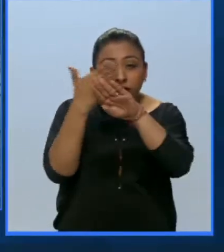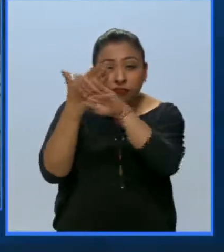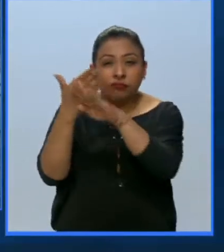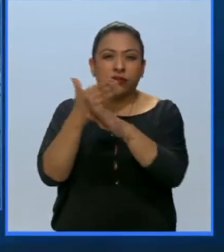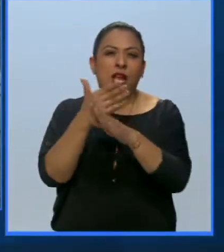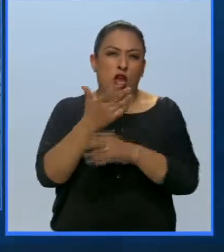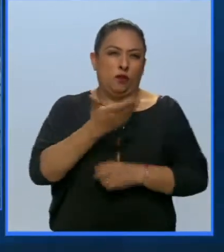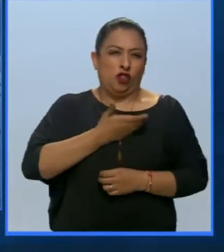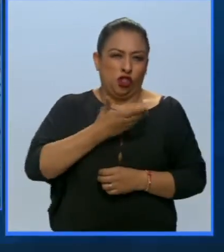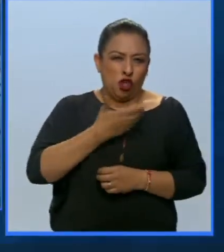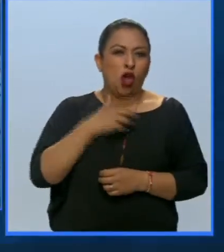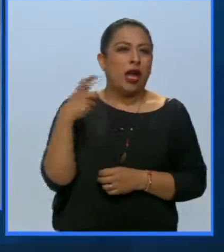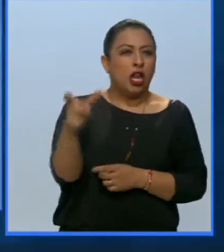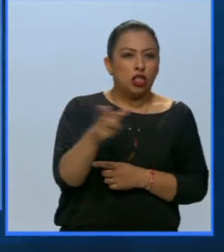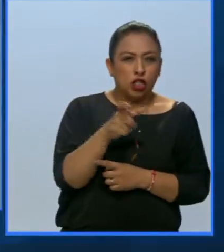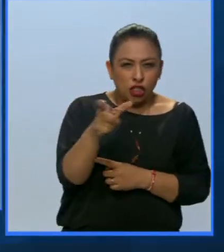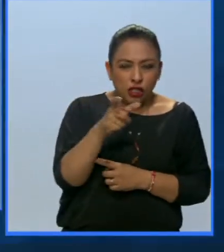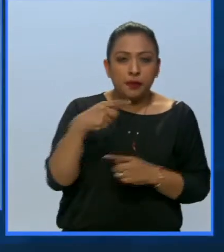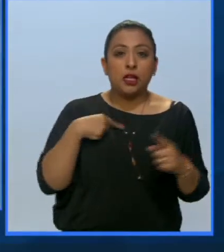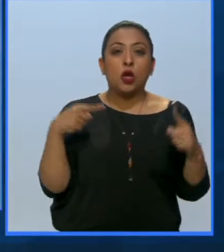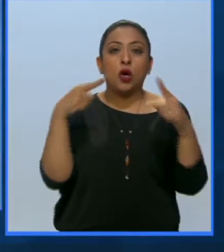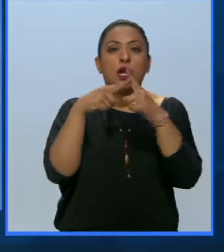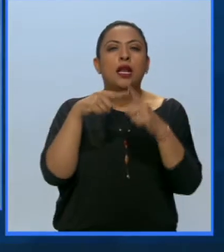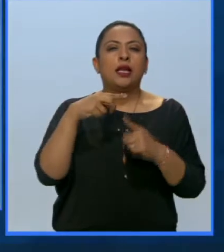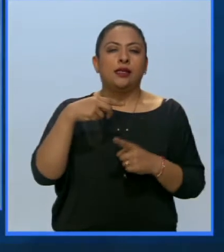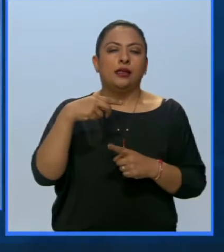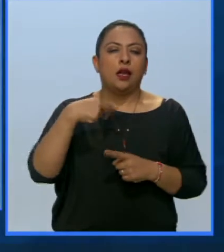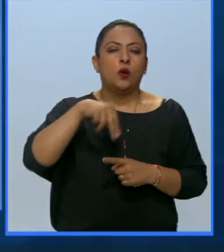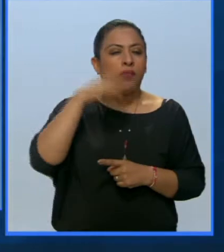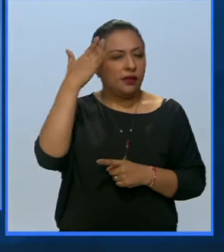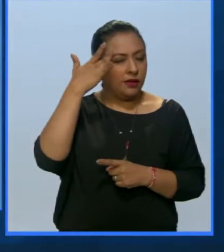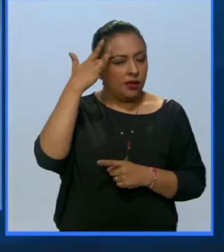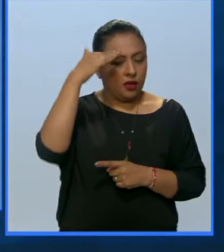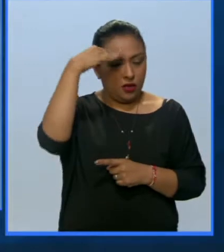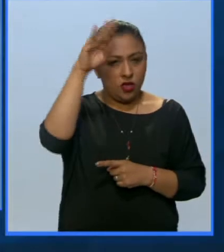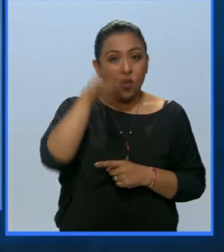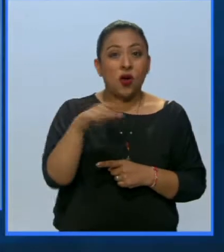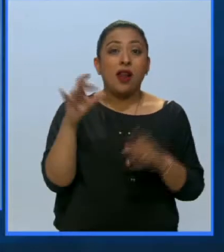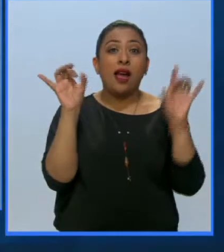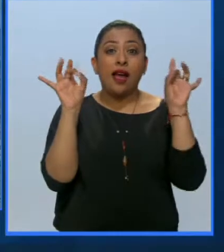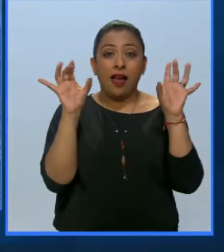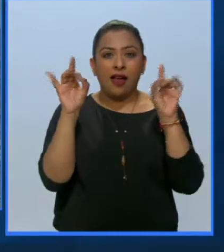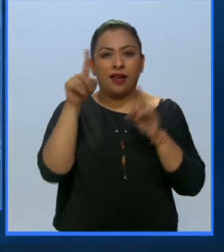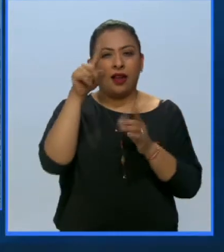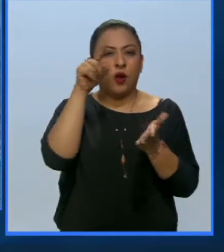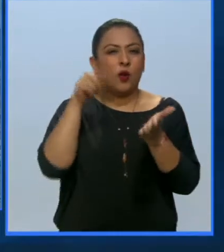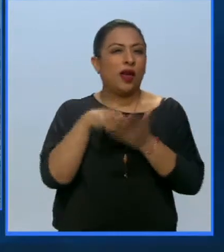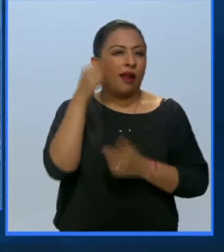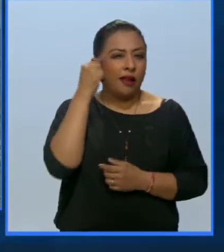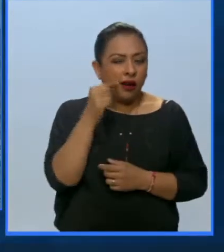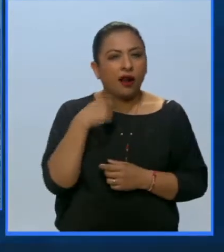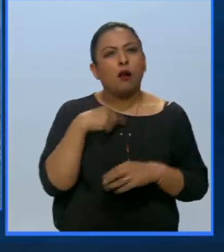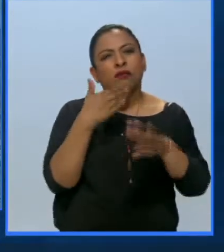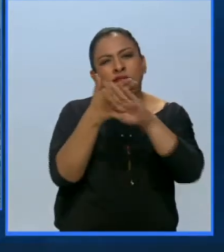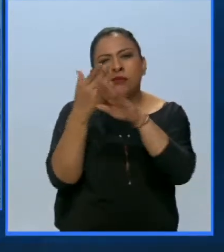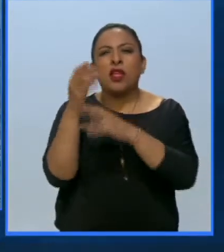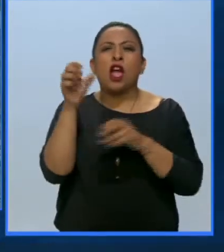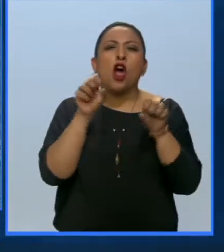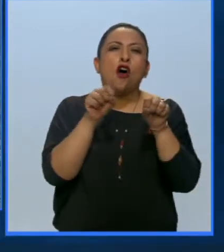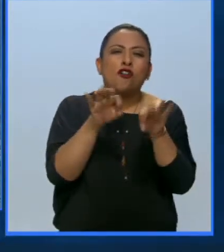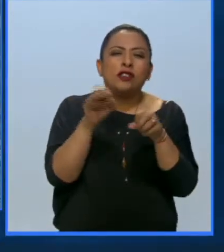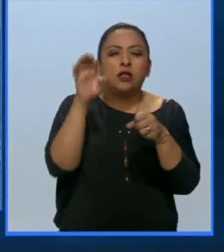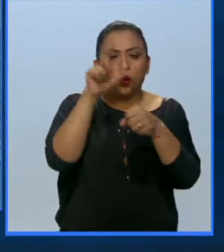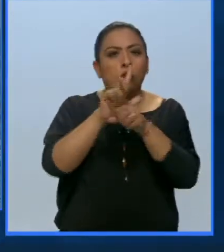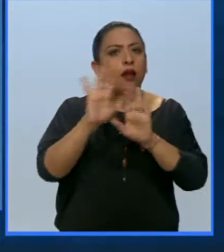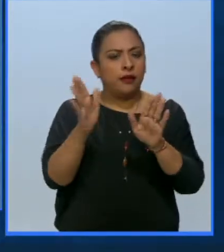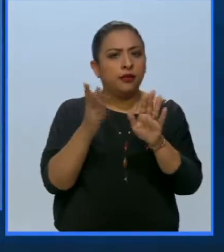de Xochimilco, así como la iglesia de Nuestra Señora de los Ángeles en la colonia Guerrero. Además, se dañaron oficinas culturales que ya están